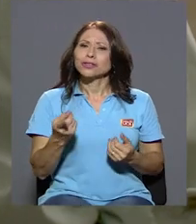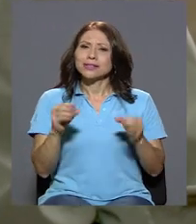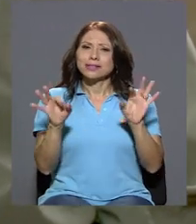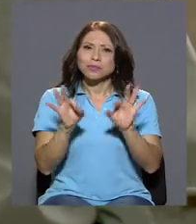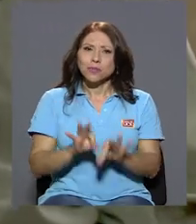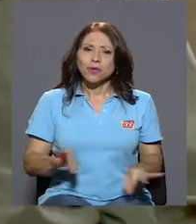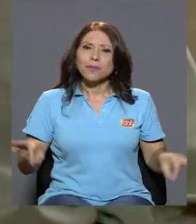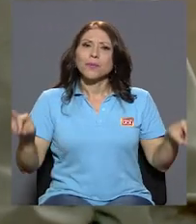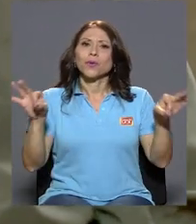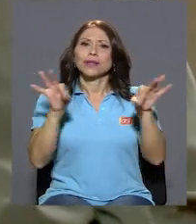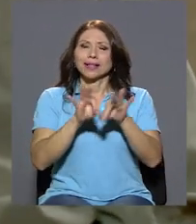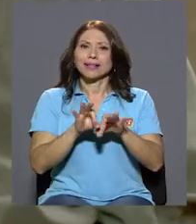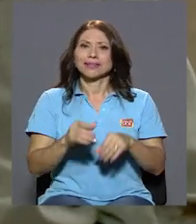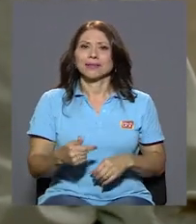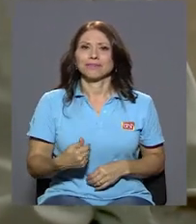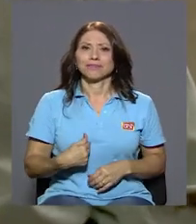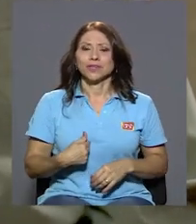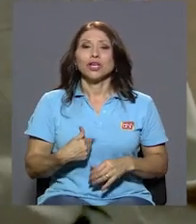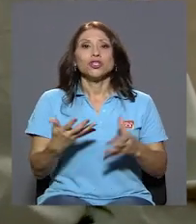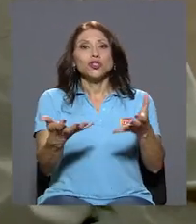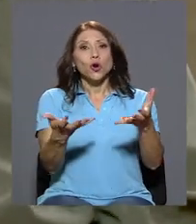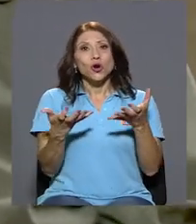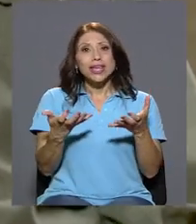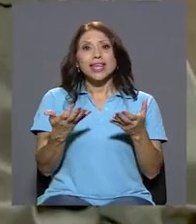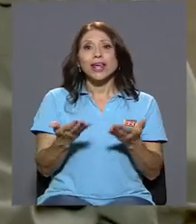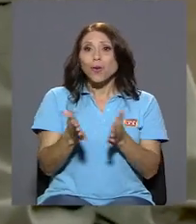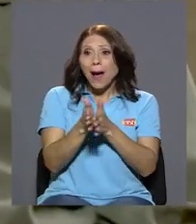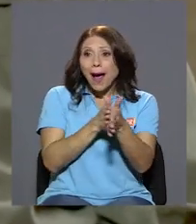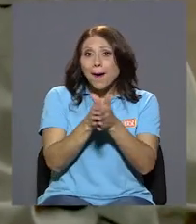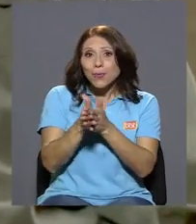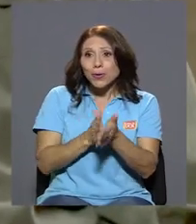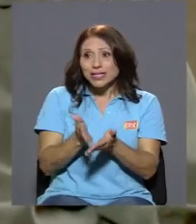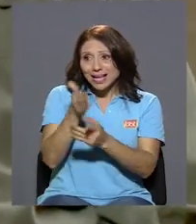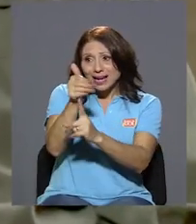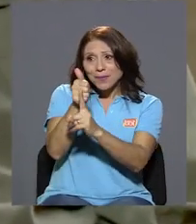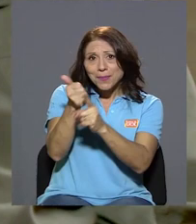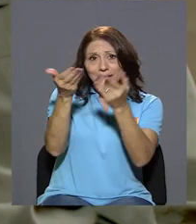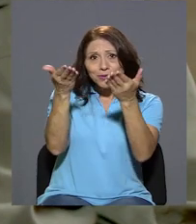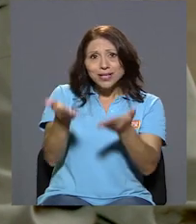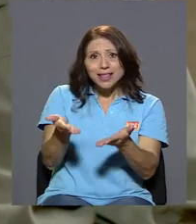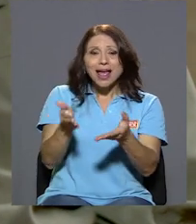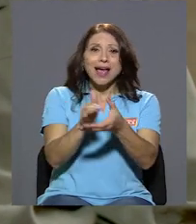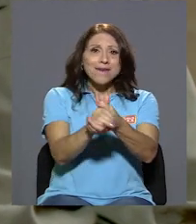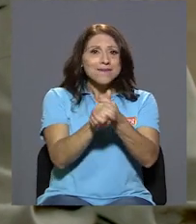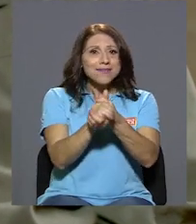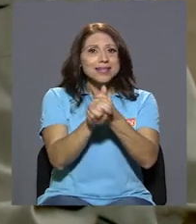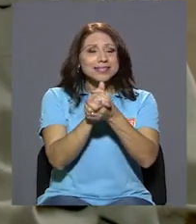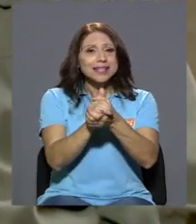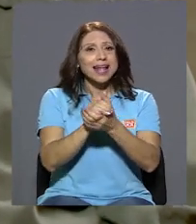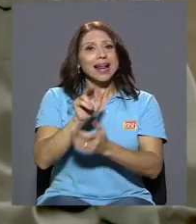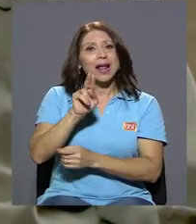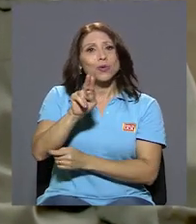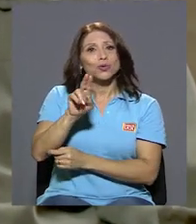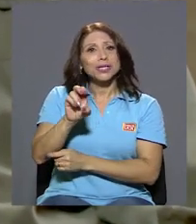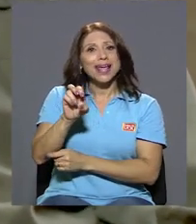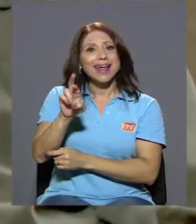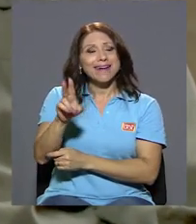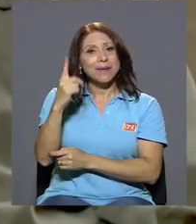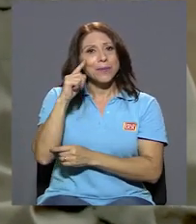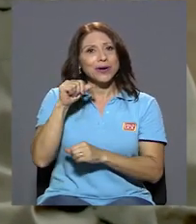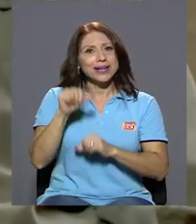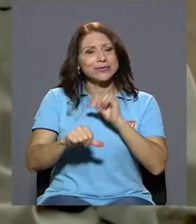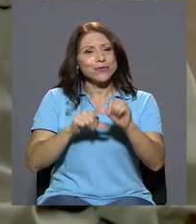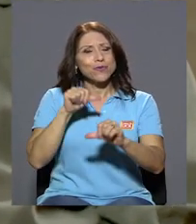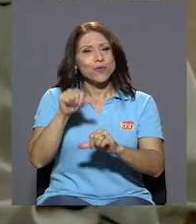es muy importante de ello quiero en su persona aprovechar para felicitar al auxerre por ese esfuerzo